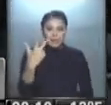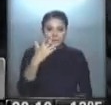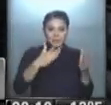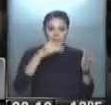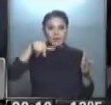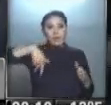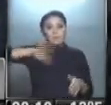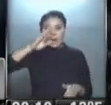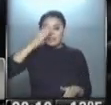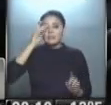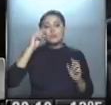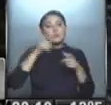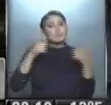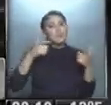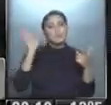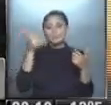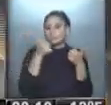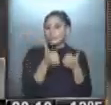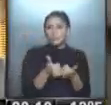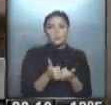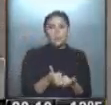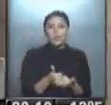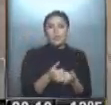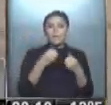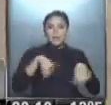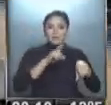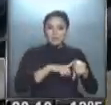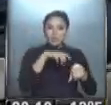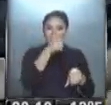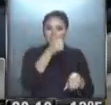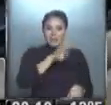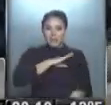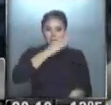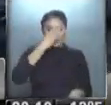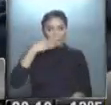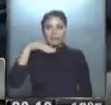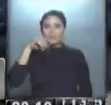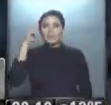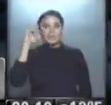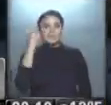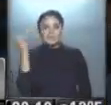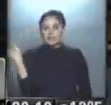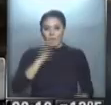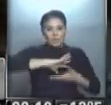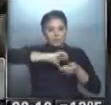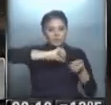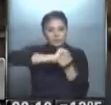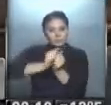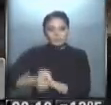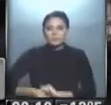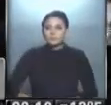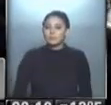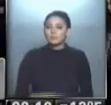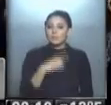decís y por suerte resultó todo bien la empezó a las 6 el acto a las 10 ya estaban todas destruyen esto tiene que ver a